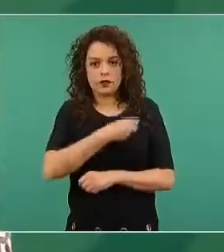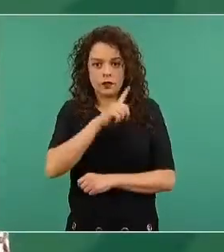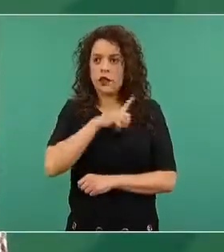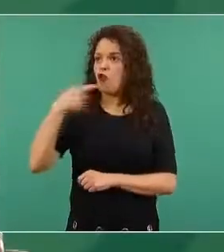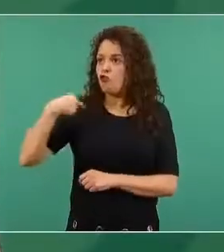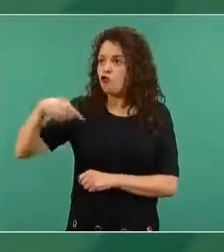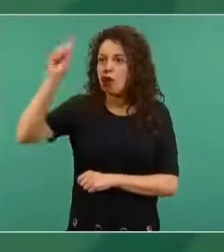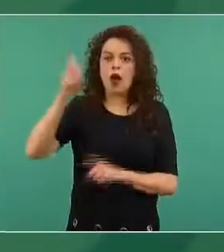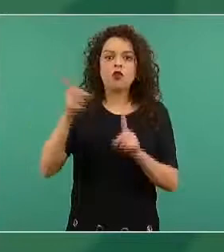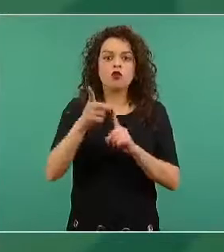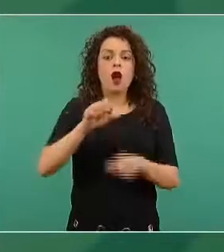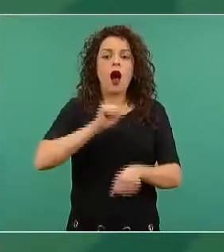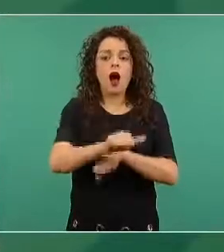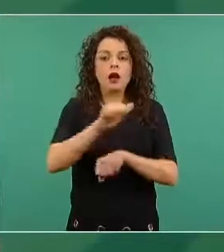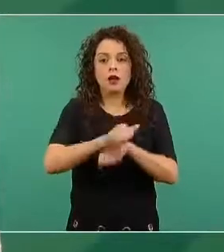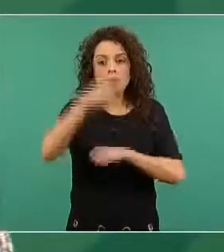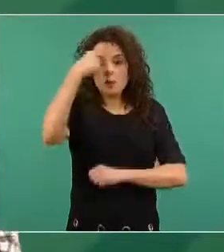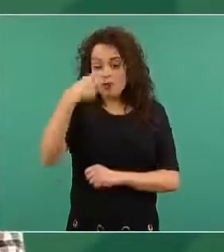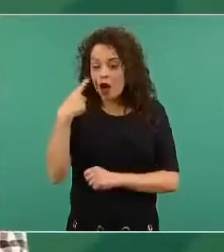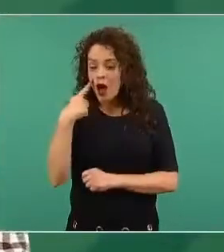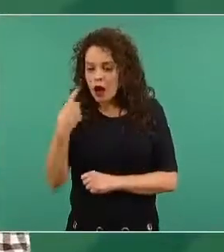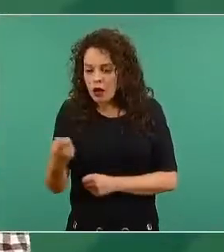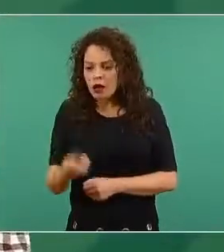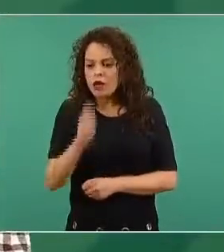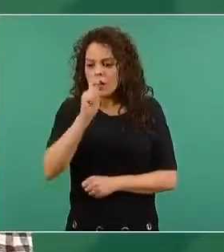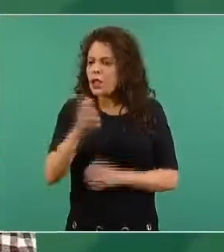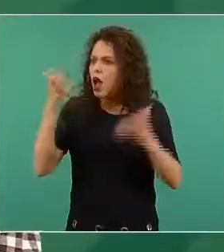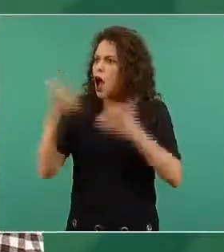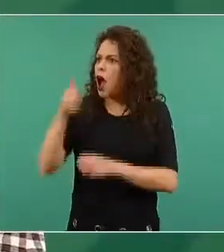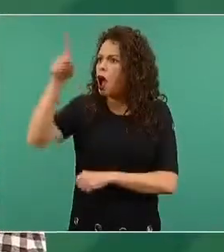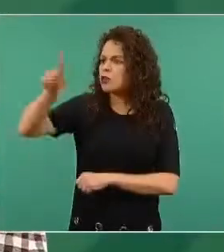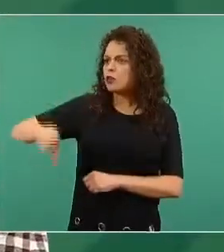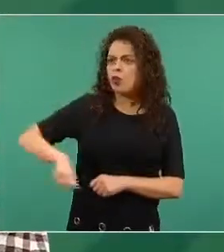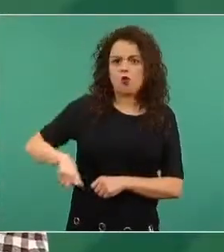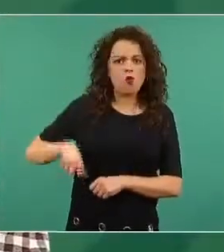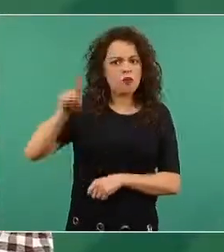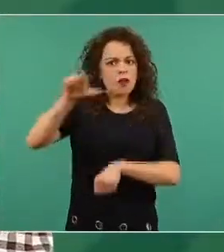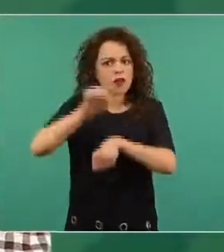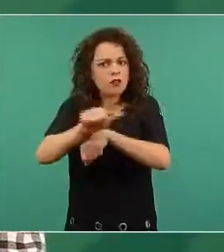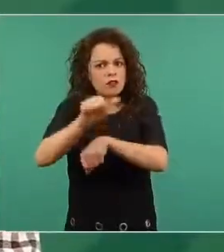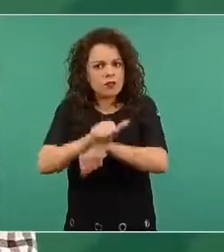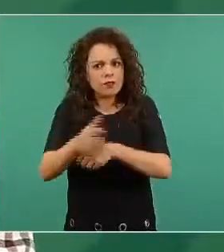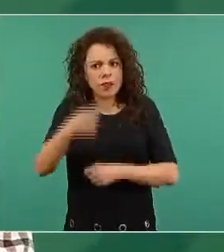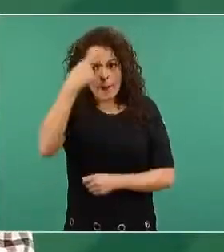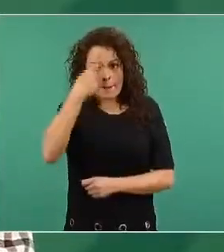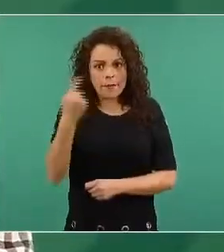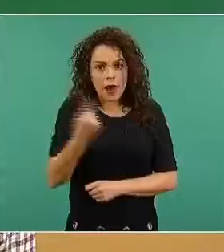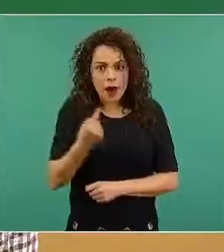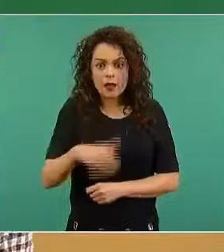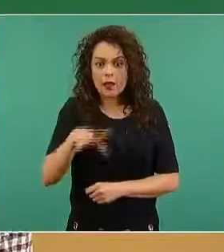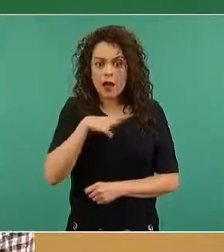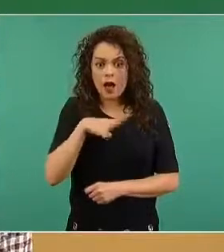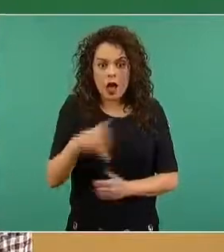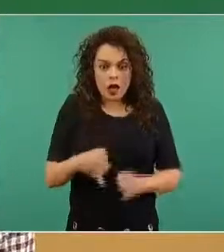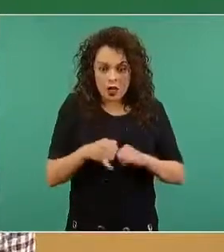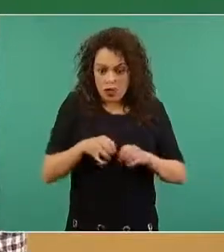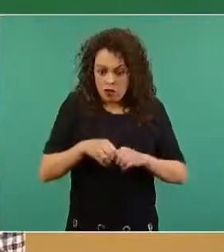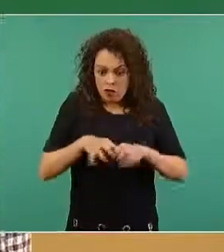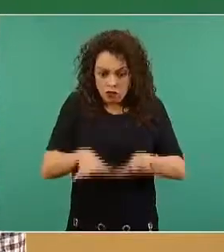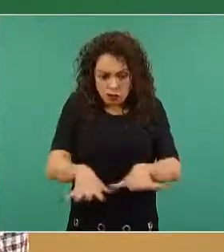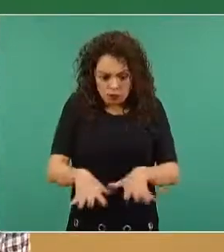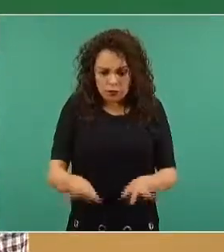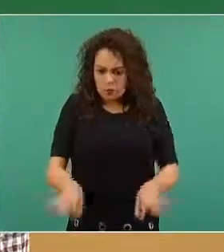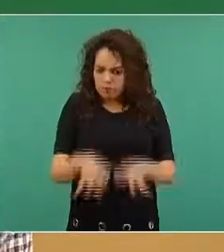a conocer cuál había sido la ruta que siguió el gobierno argentino, primero para llegarse de información